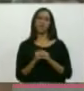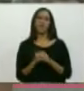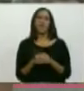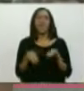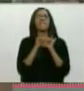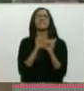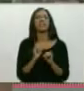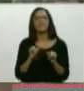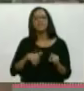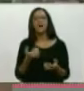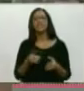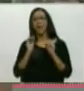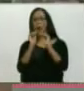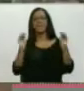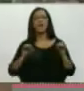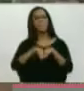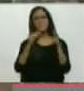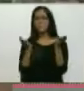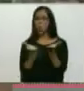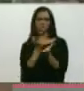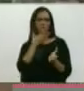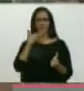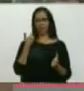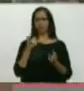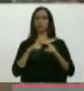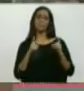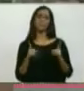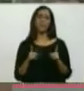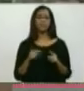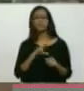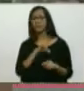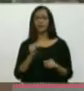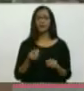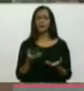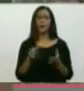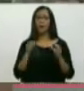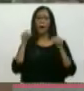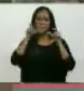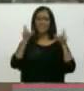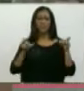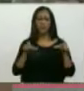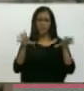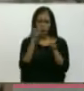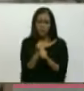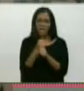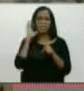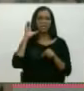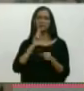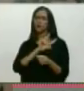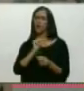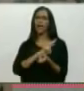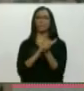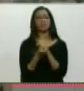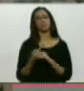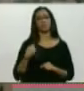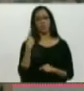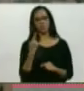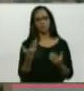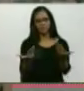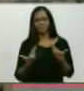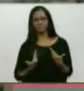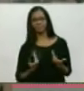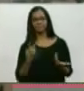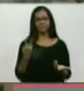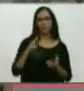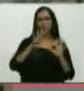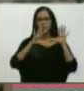puede convencer al mundo entero de que es el mejor. Pero mientras no convenza a la gente de su país, la cosa no cambiará. Porque lo único que le han dejado estos 12